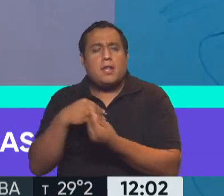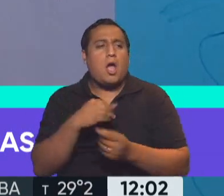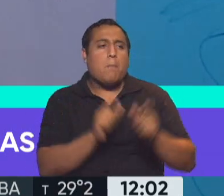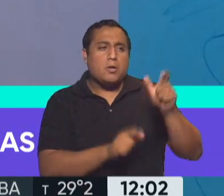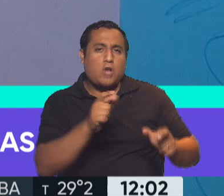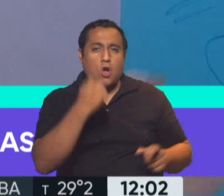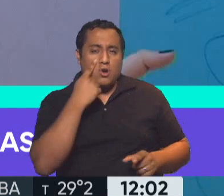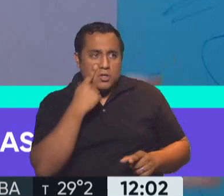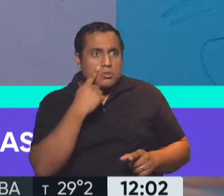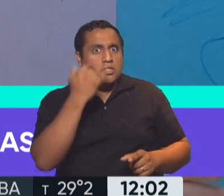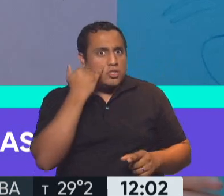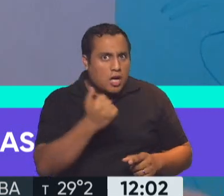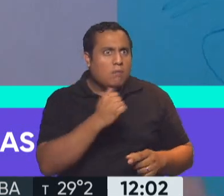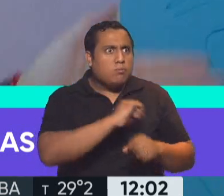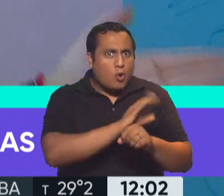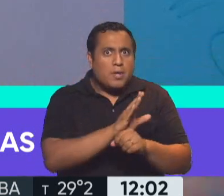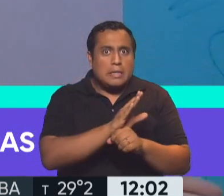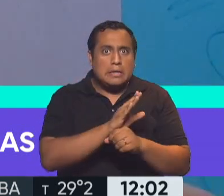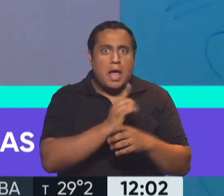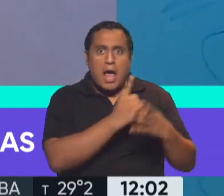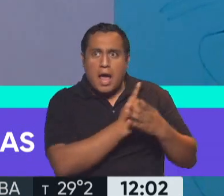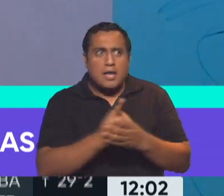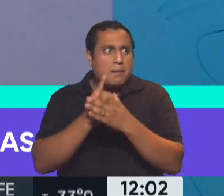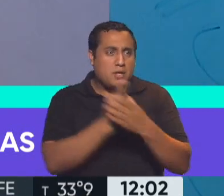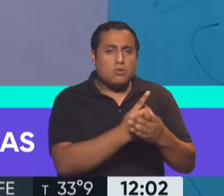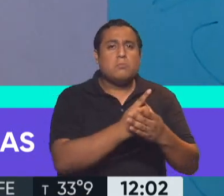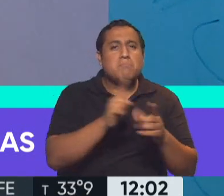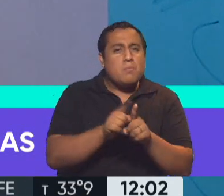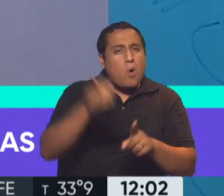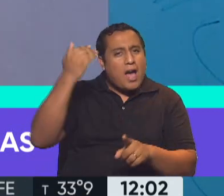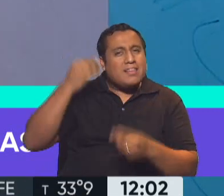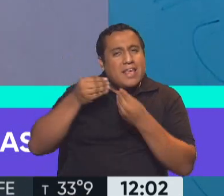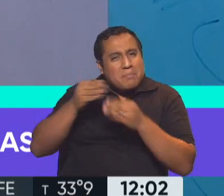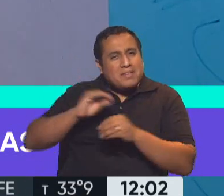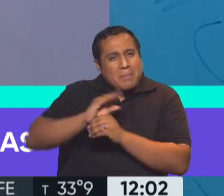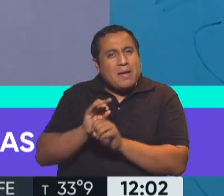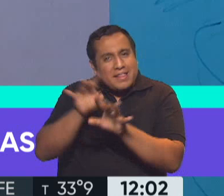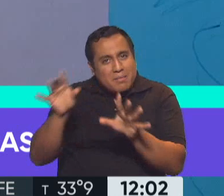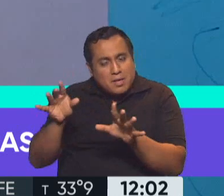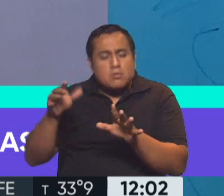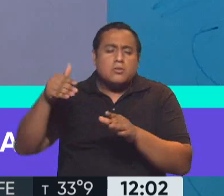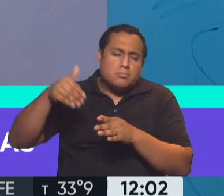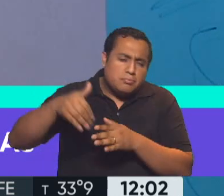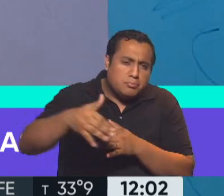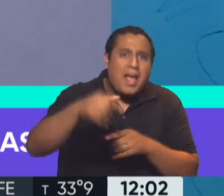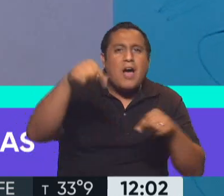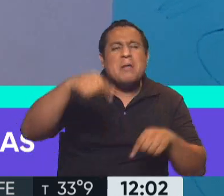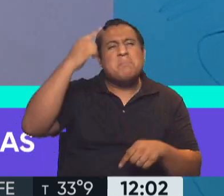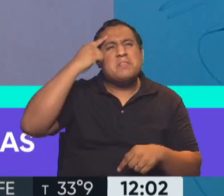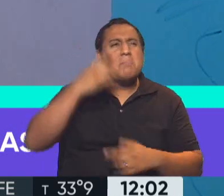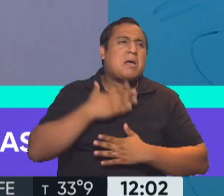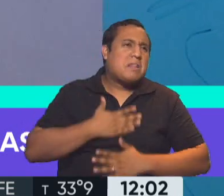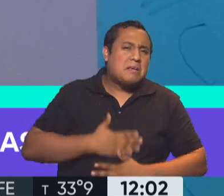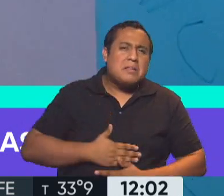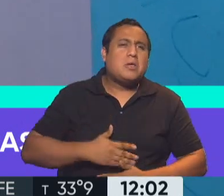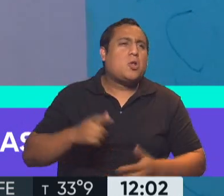esa situación de aislamiento que vivíamos al comienzo de la pandemia, ya cuando pensábamos que íbamos a tener un verano tal vez más tranquilo, que íbamos a empezar